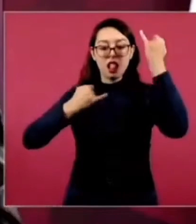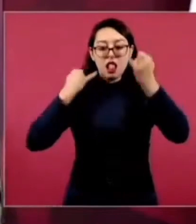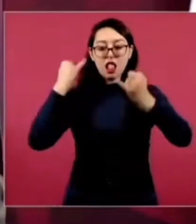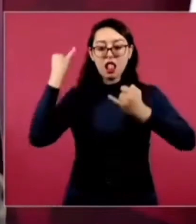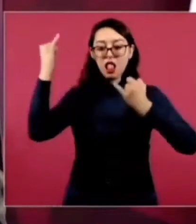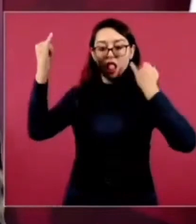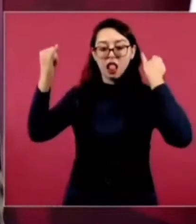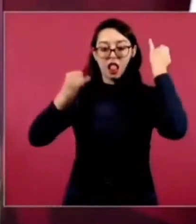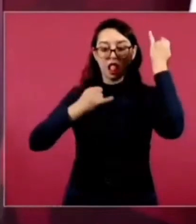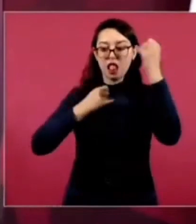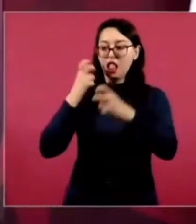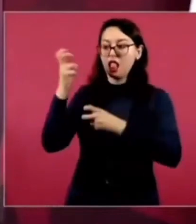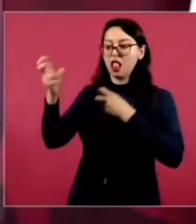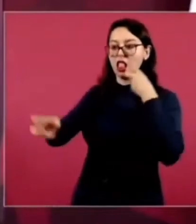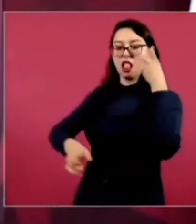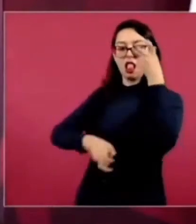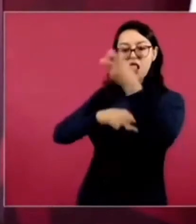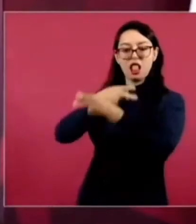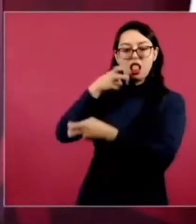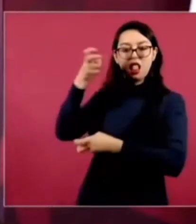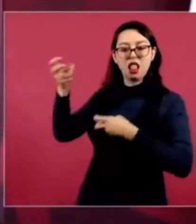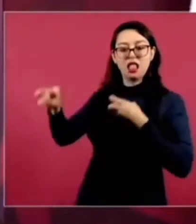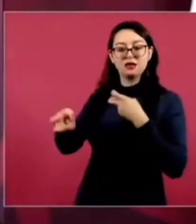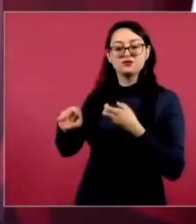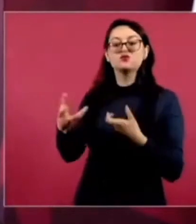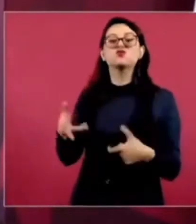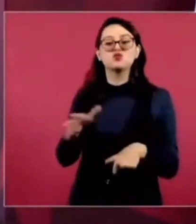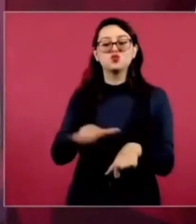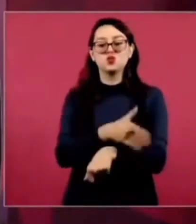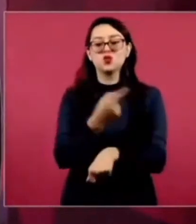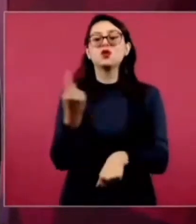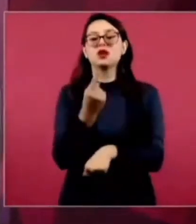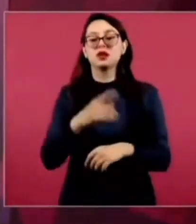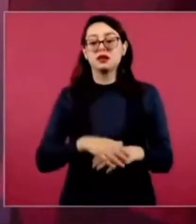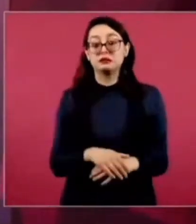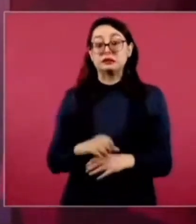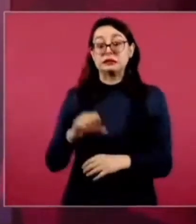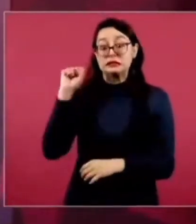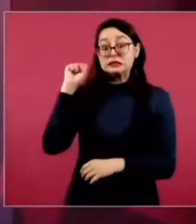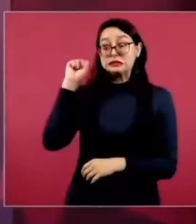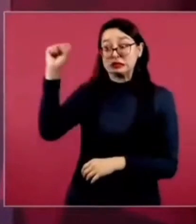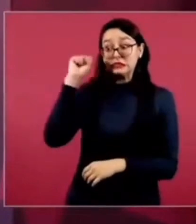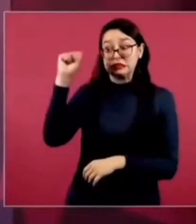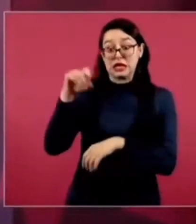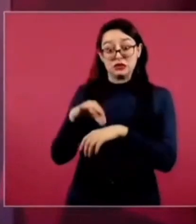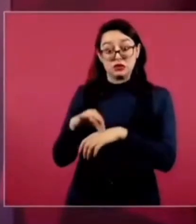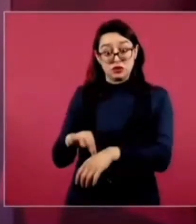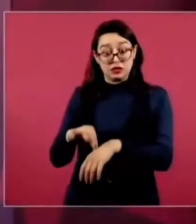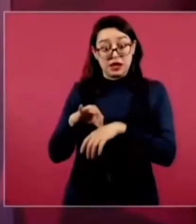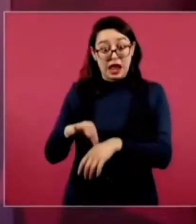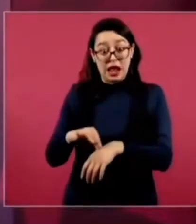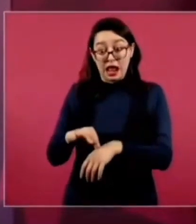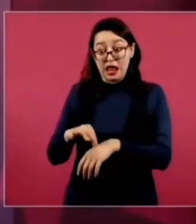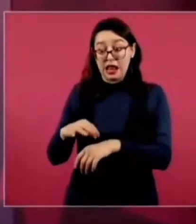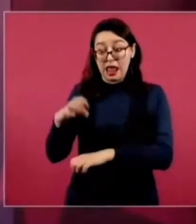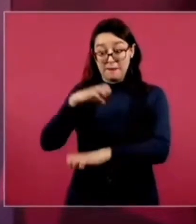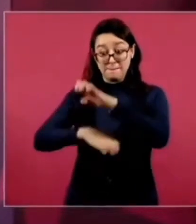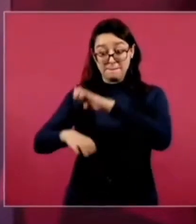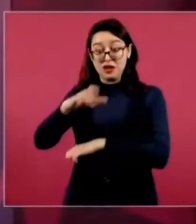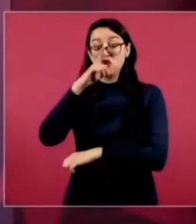porque les molestaba, sobre todo, que existiera una empresa pública